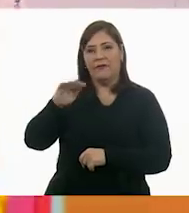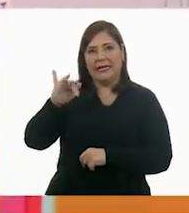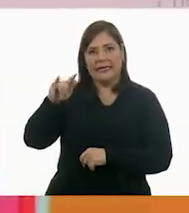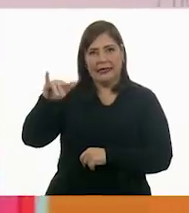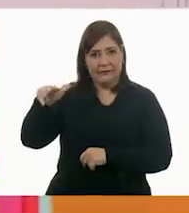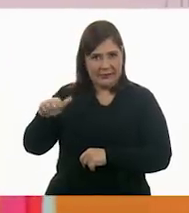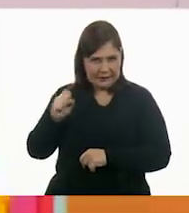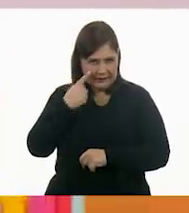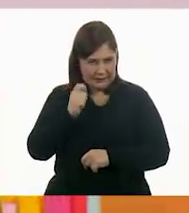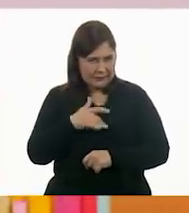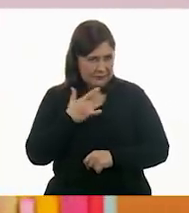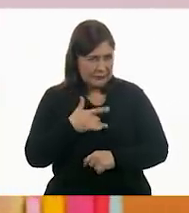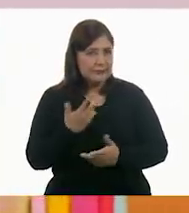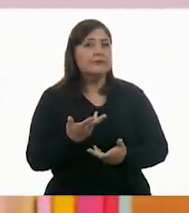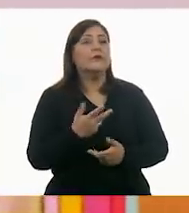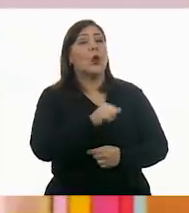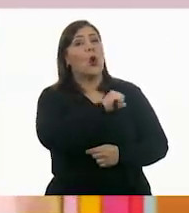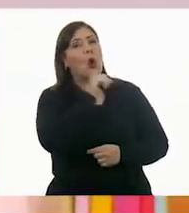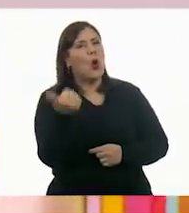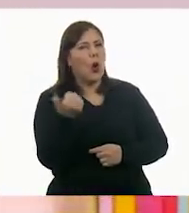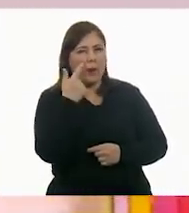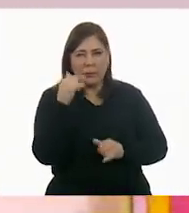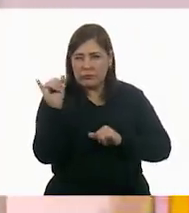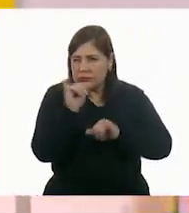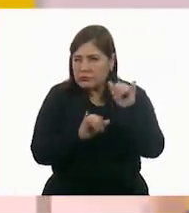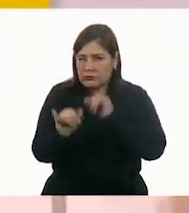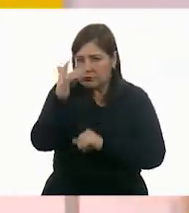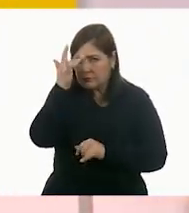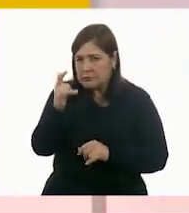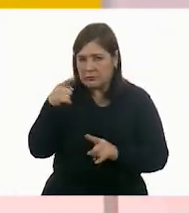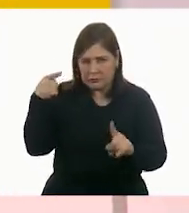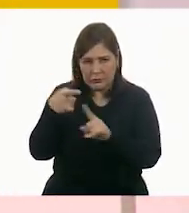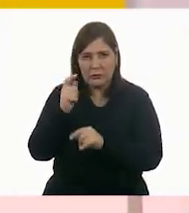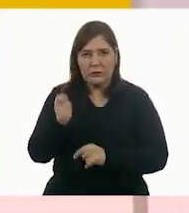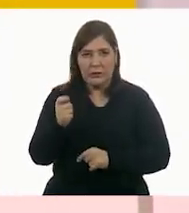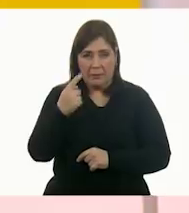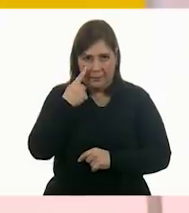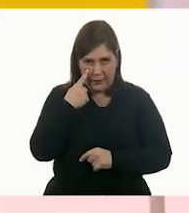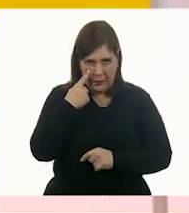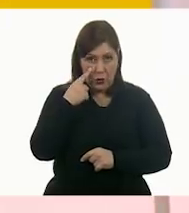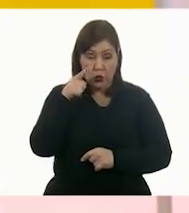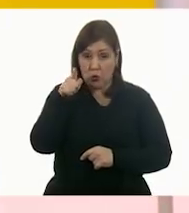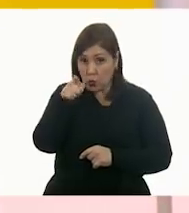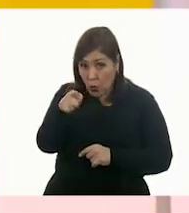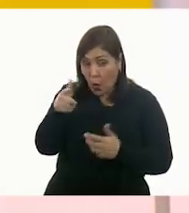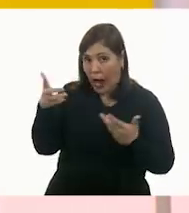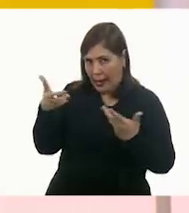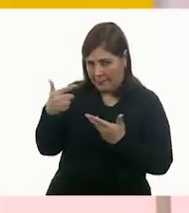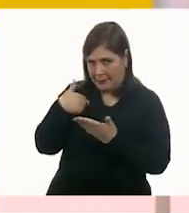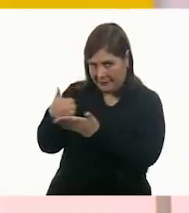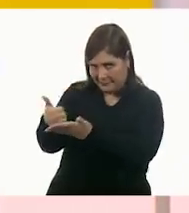Vamos a ver otra fórmula mágica. Muy bien. Esta, tú me vas a ayudar.